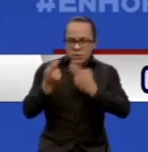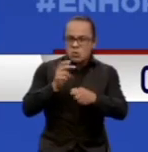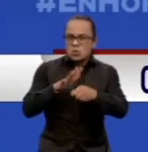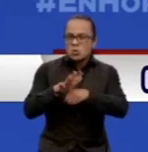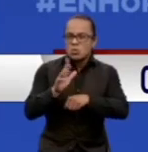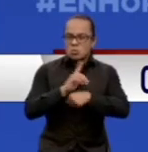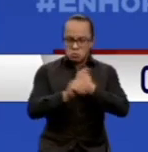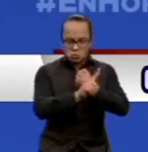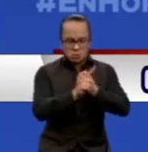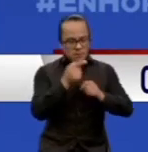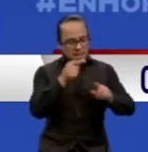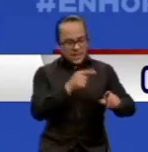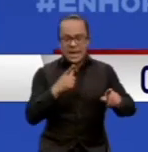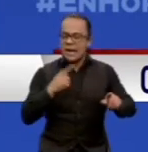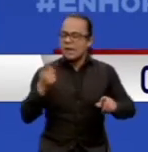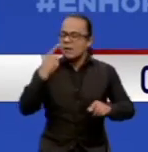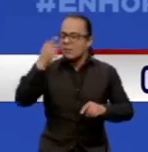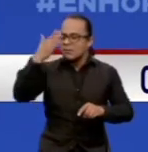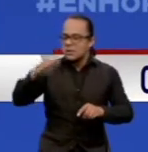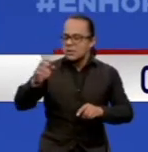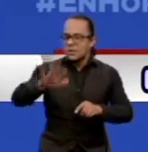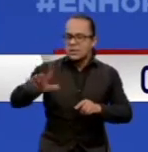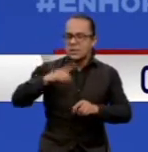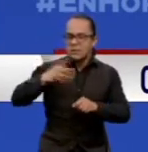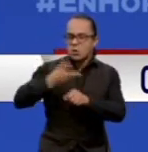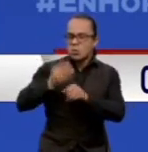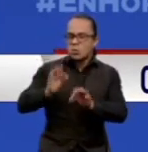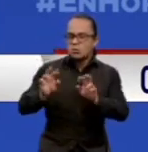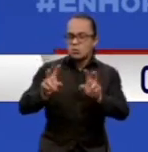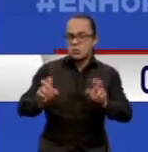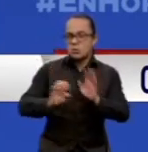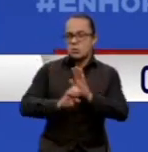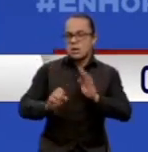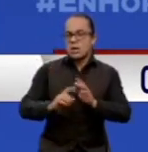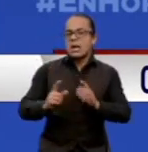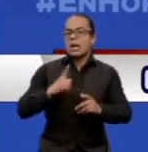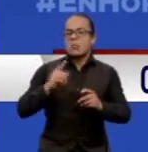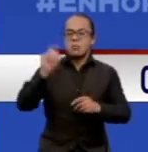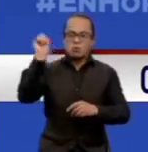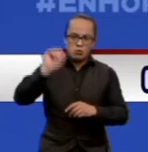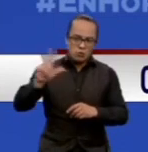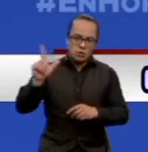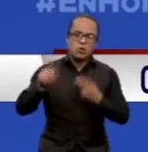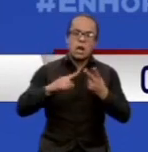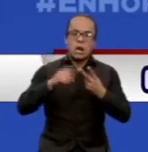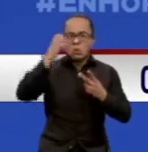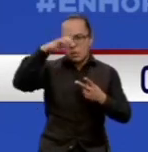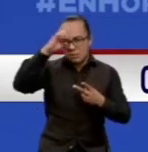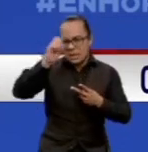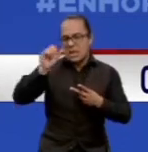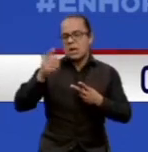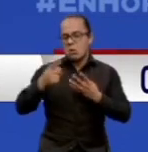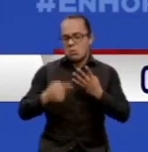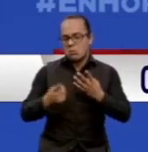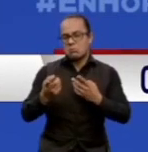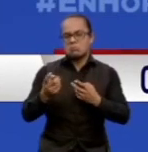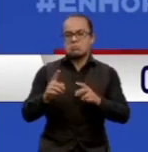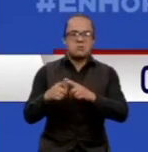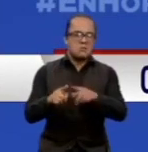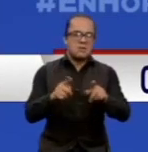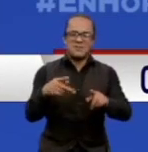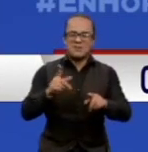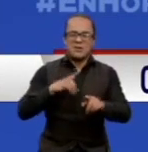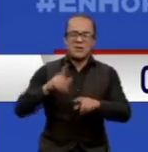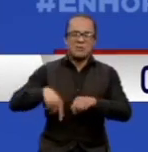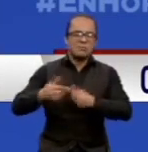tu negocio. No por demográficos, no porque estudiaste, ni a veces ni por la experiencia. Experiencia ama de casa, pues sí, pero te